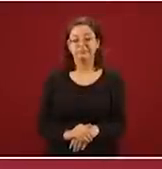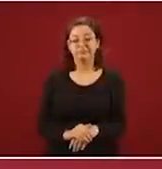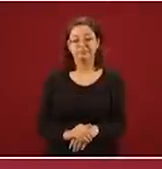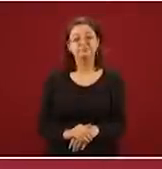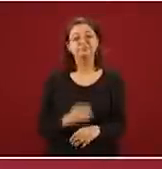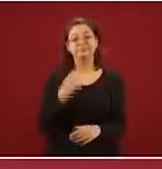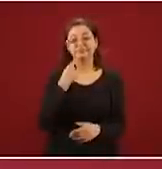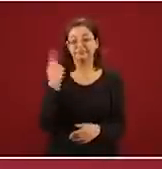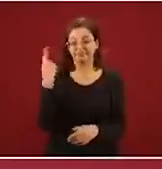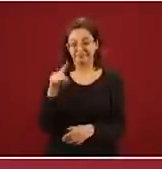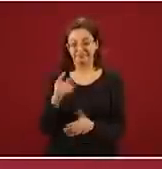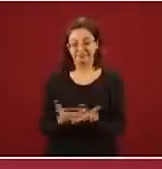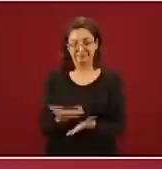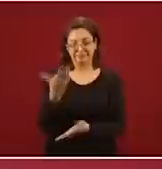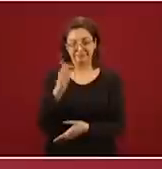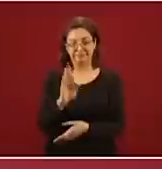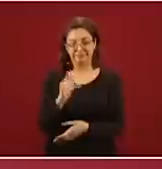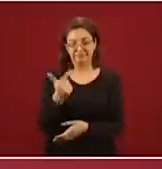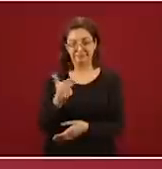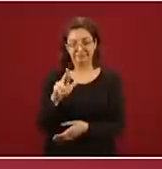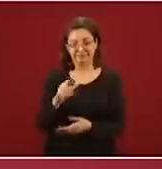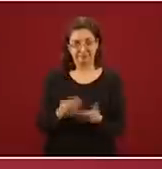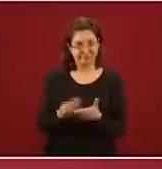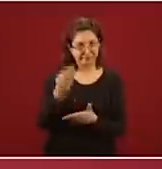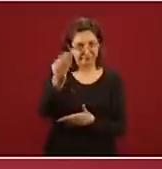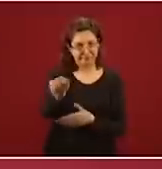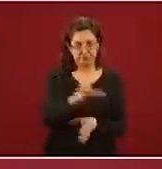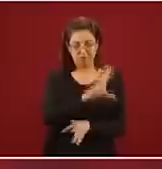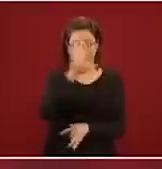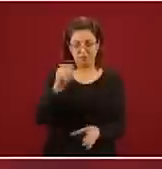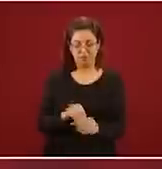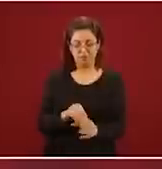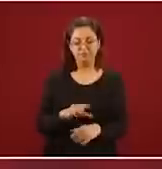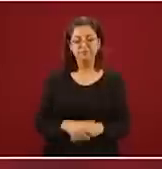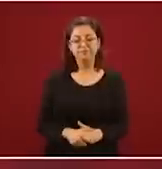se presentan a la fiscalía. Todos.